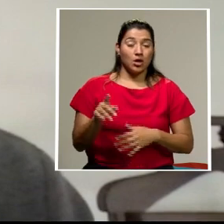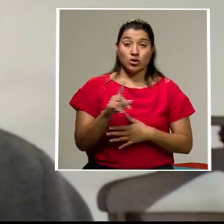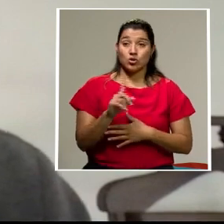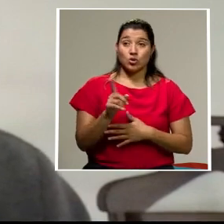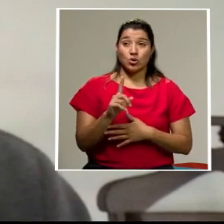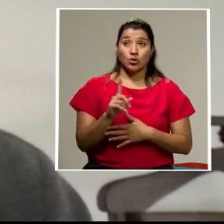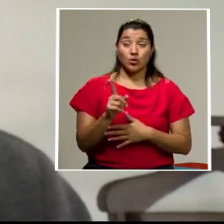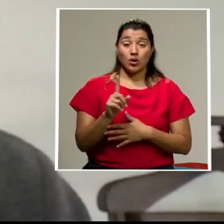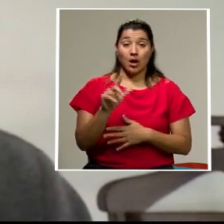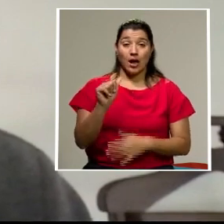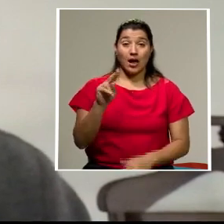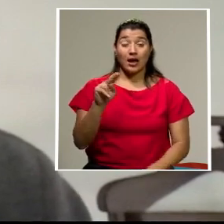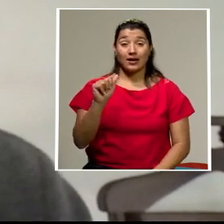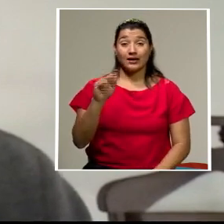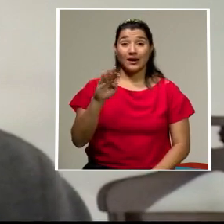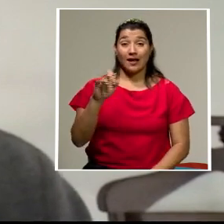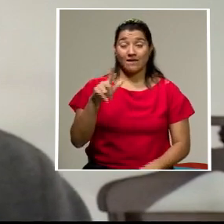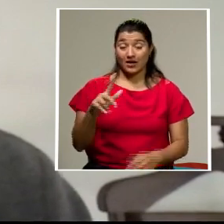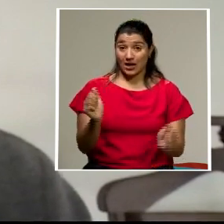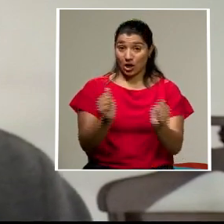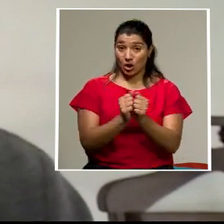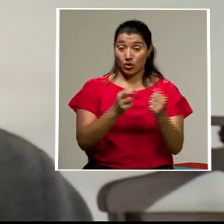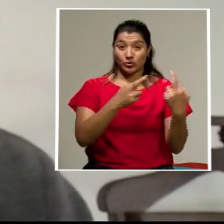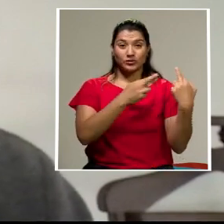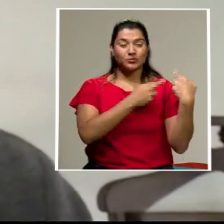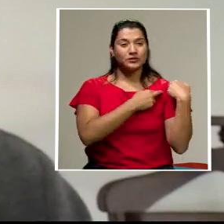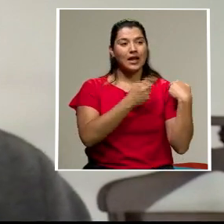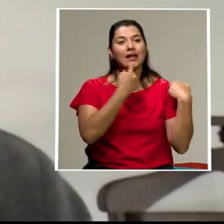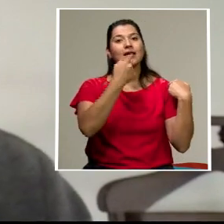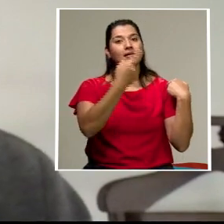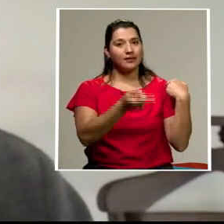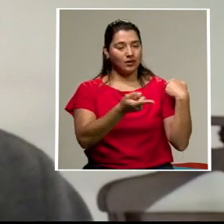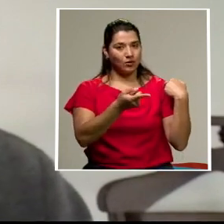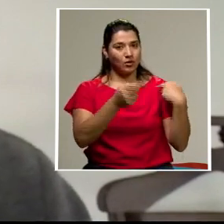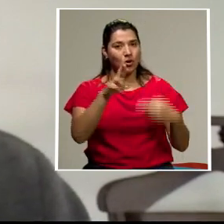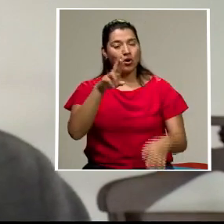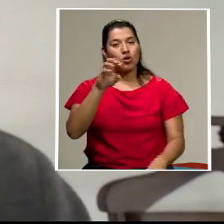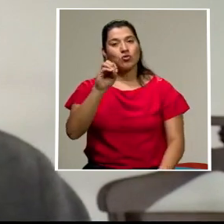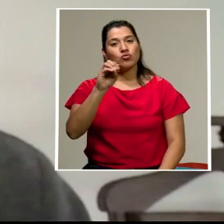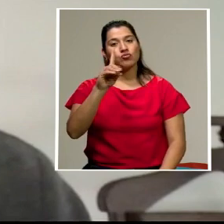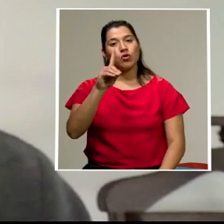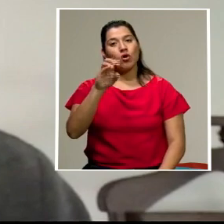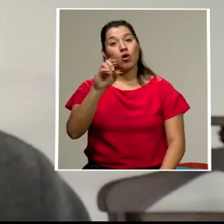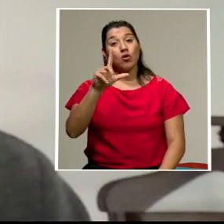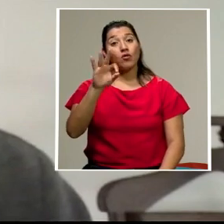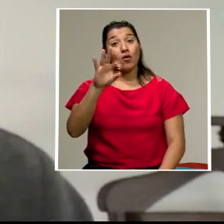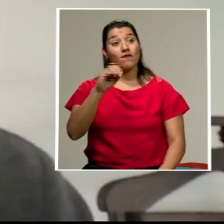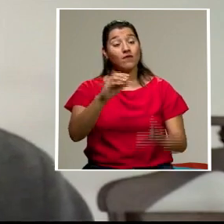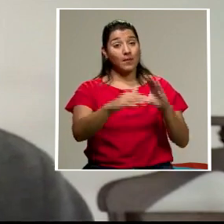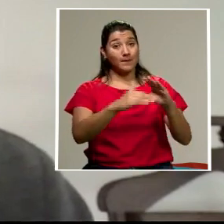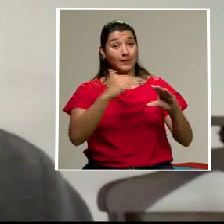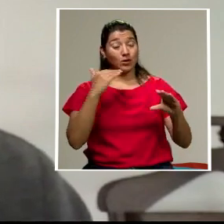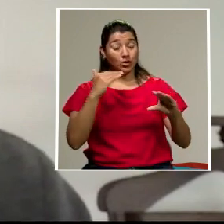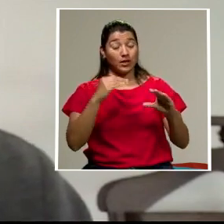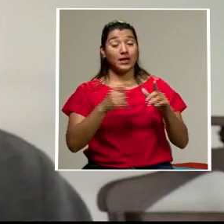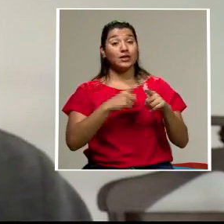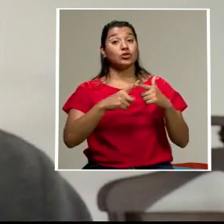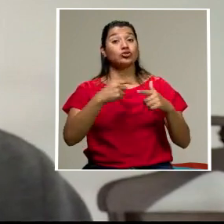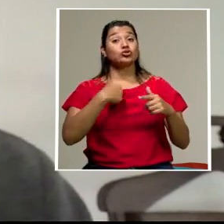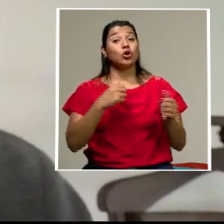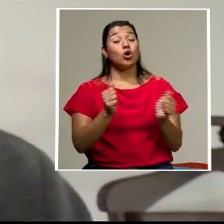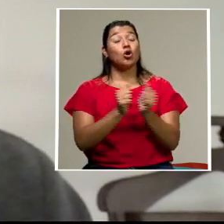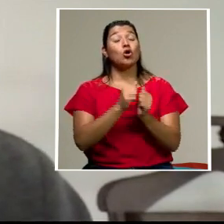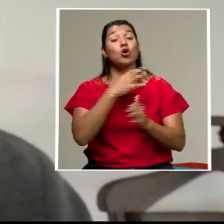No, doña Anabel, de forma responsable, le dijo, bueno, que don Rodolfo me mande un correo y yo con mucho gusto le